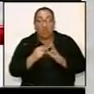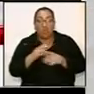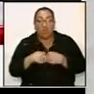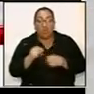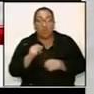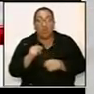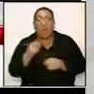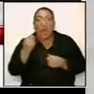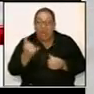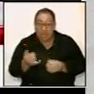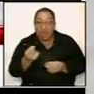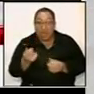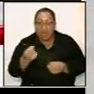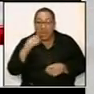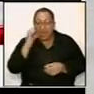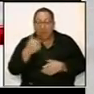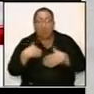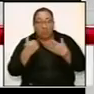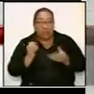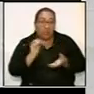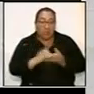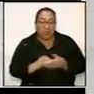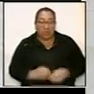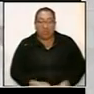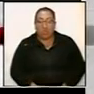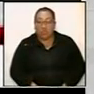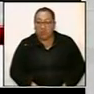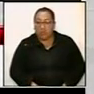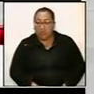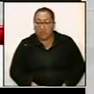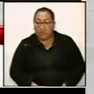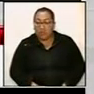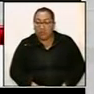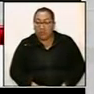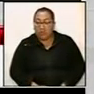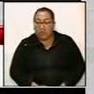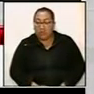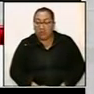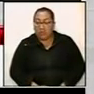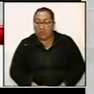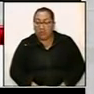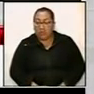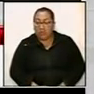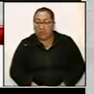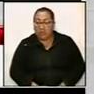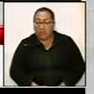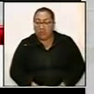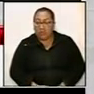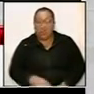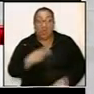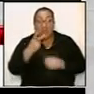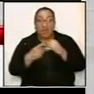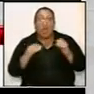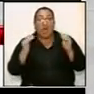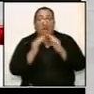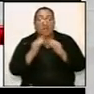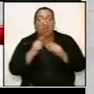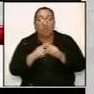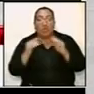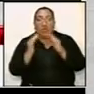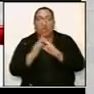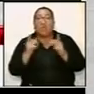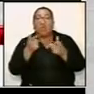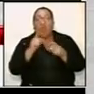MIDIA, hay recursos y creo que tendremos que articularlos. Las visitas casa por casa y también el agua y el alcantarillado,